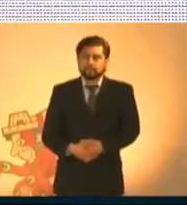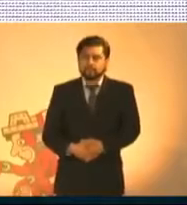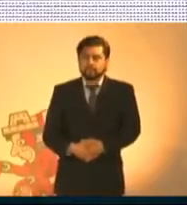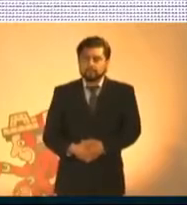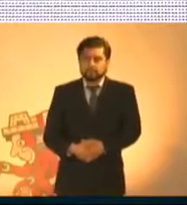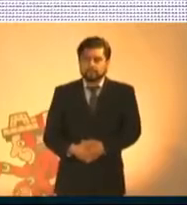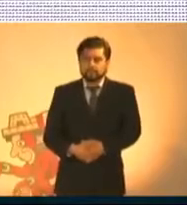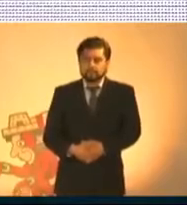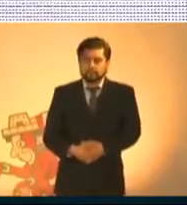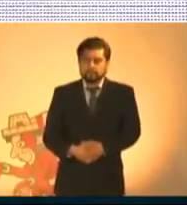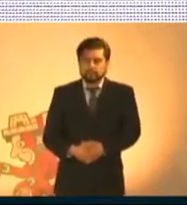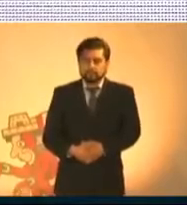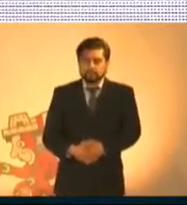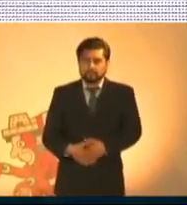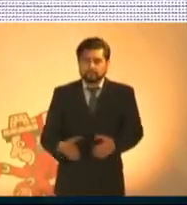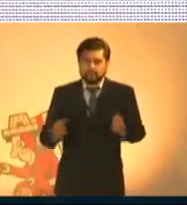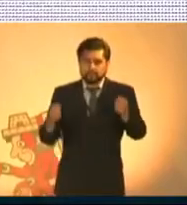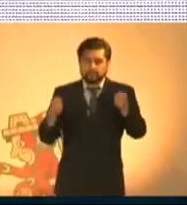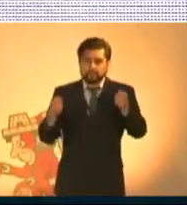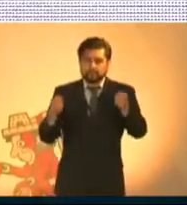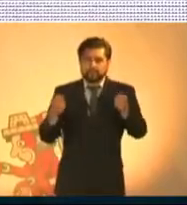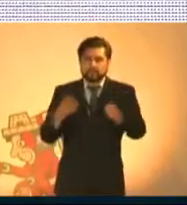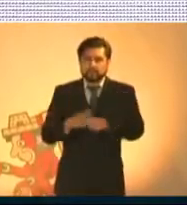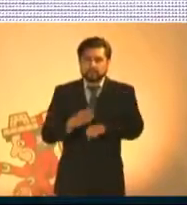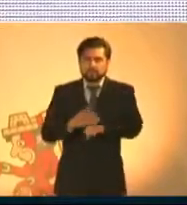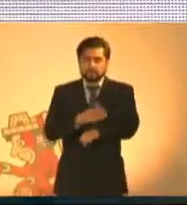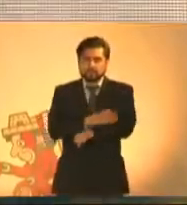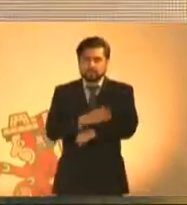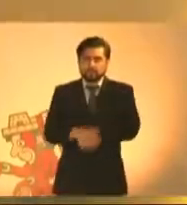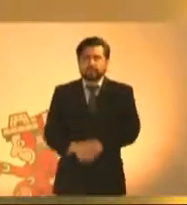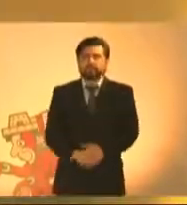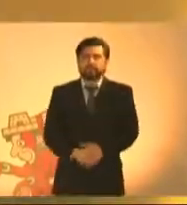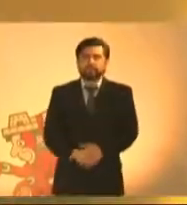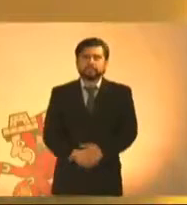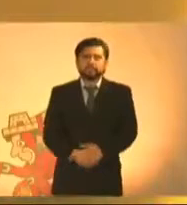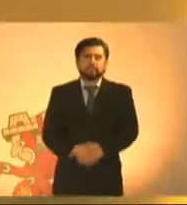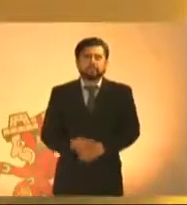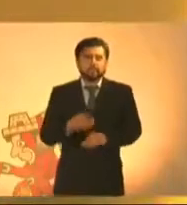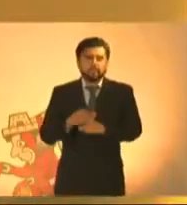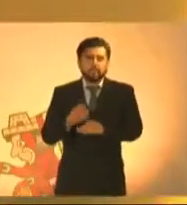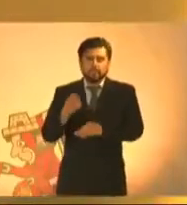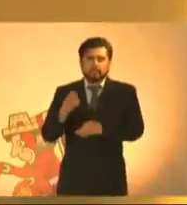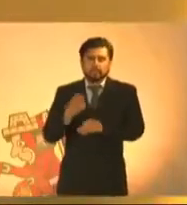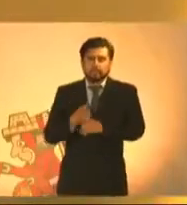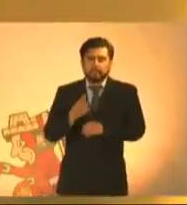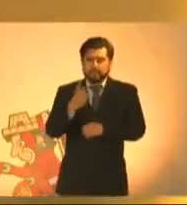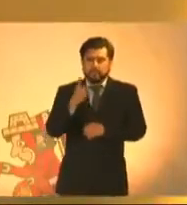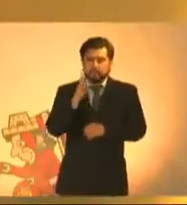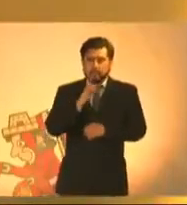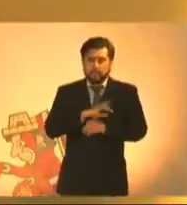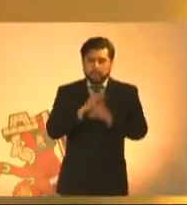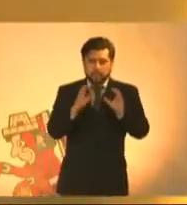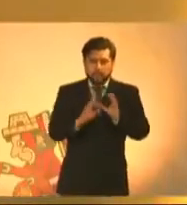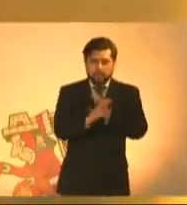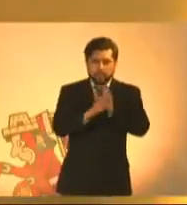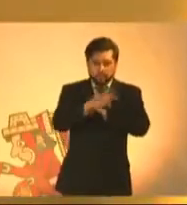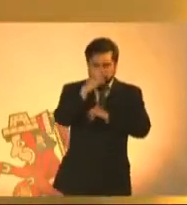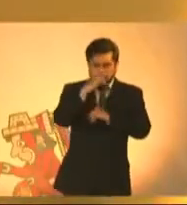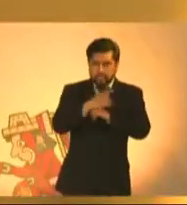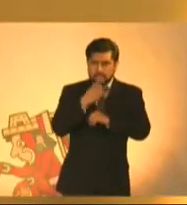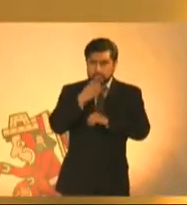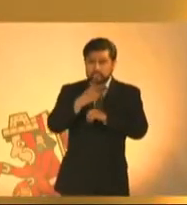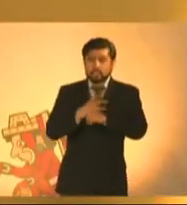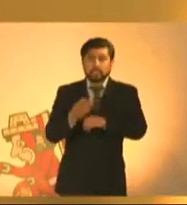en motivos compañeros o hizo una notable cantante mexicana los mexicanos